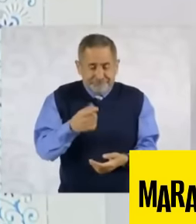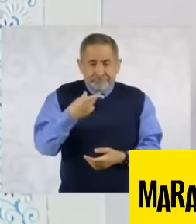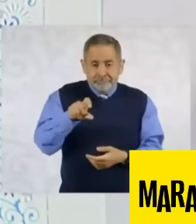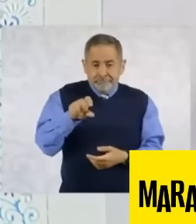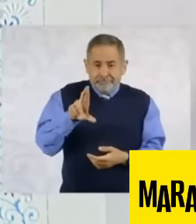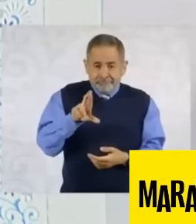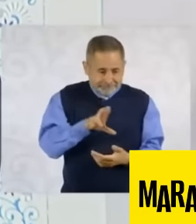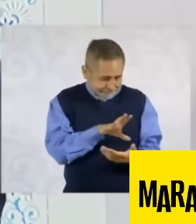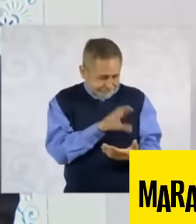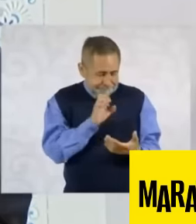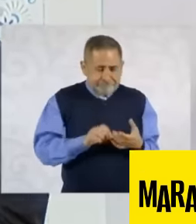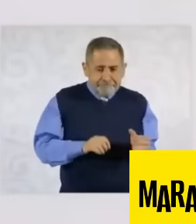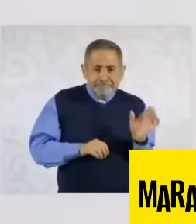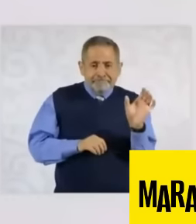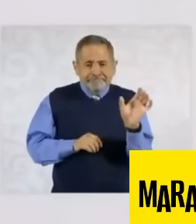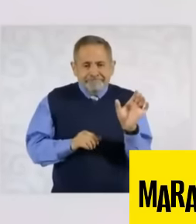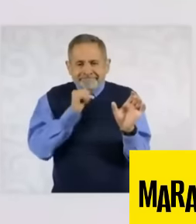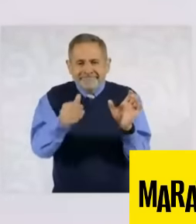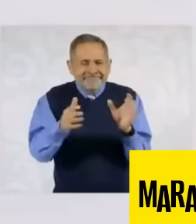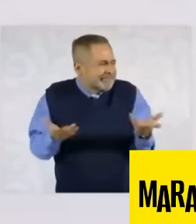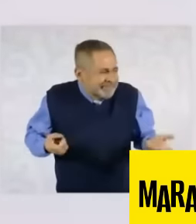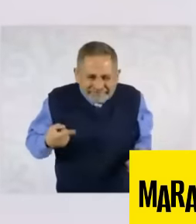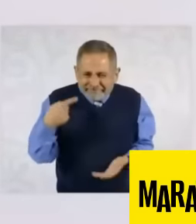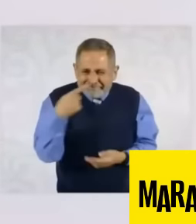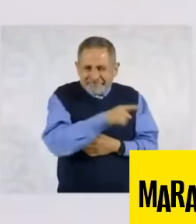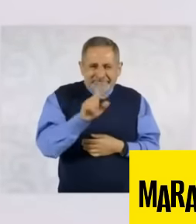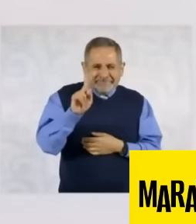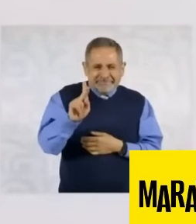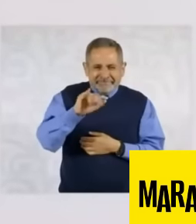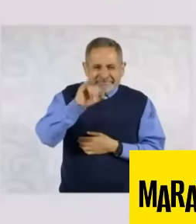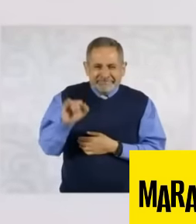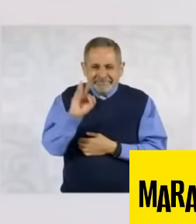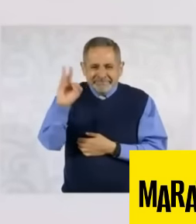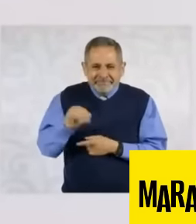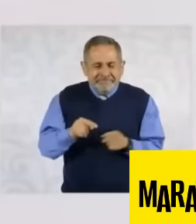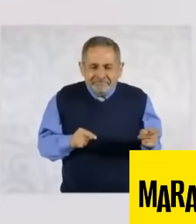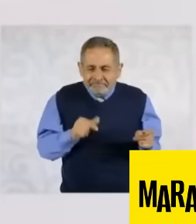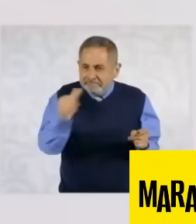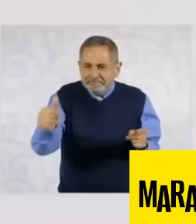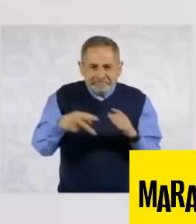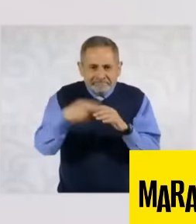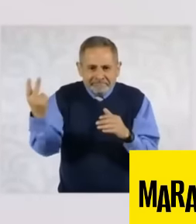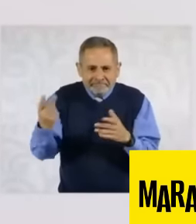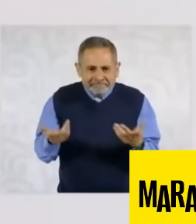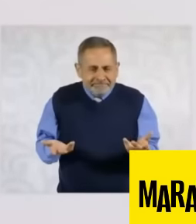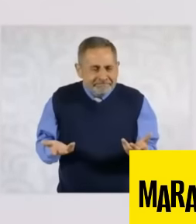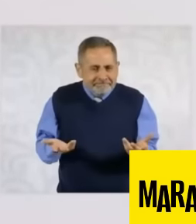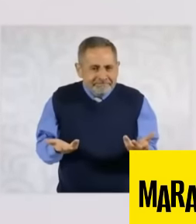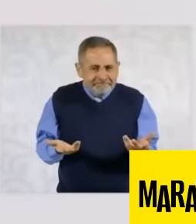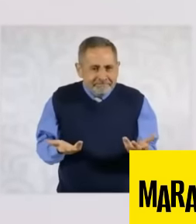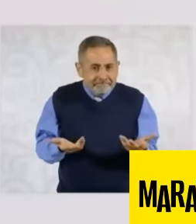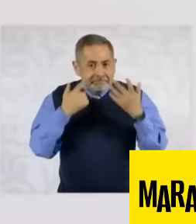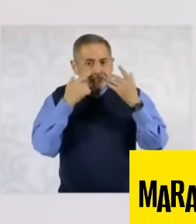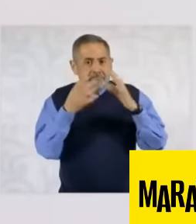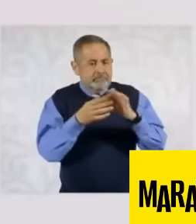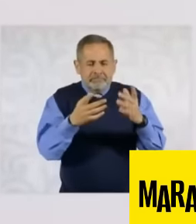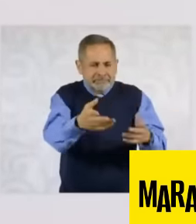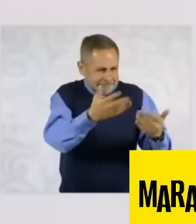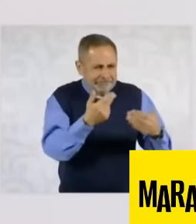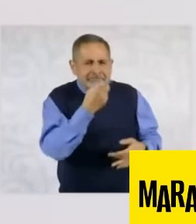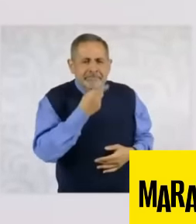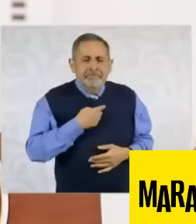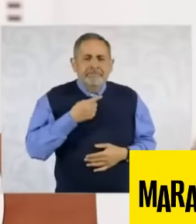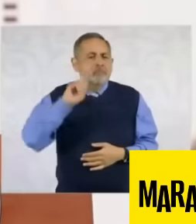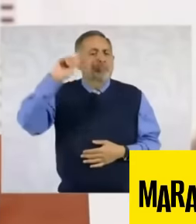de o sea del poder judicial este a ver que Harvard nos diga qué